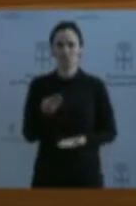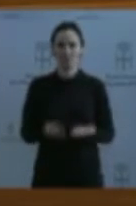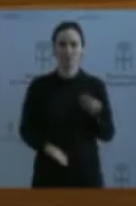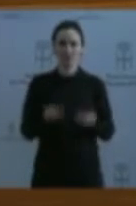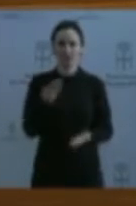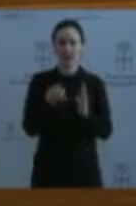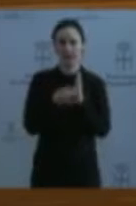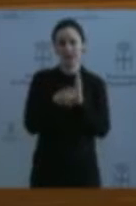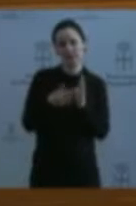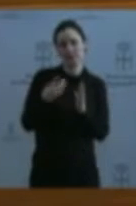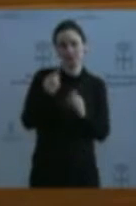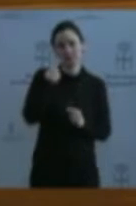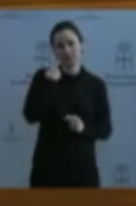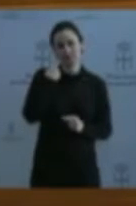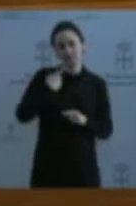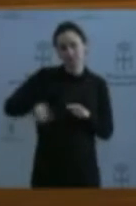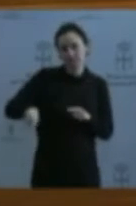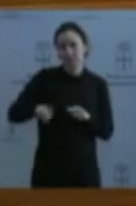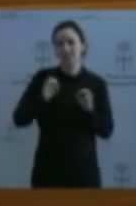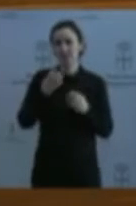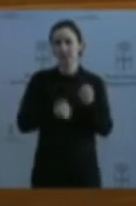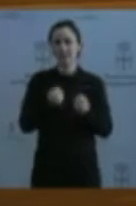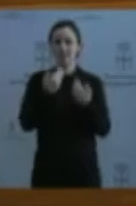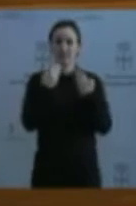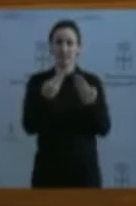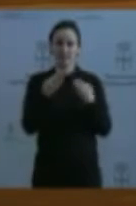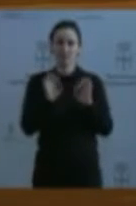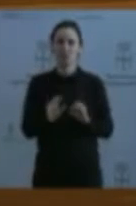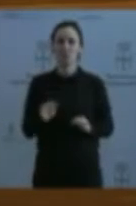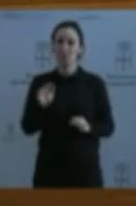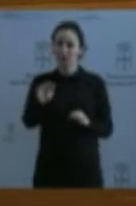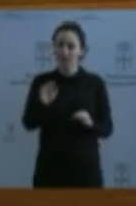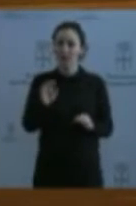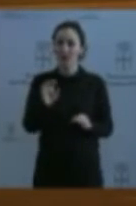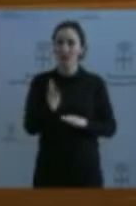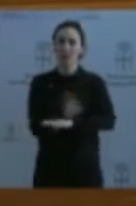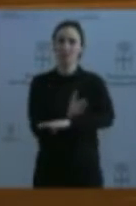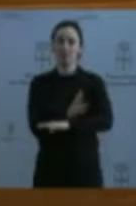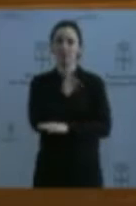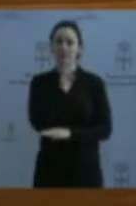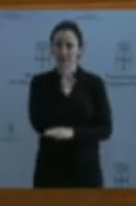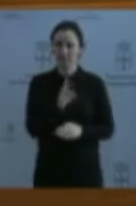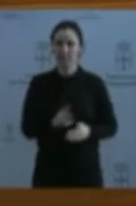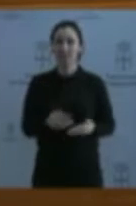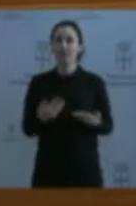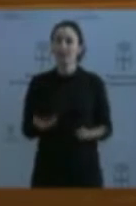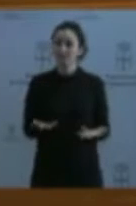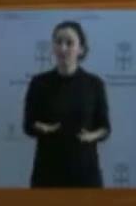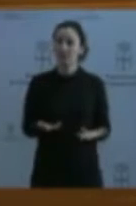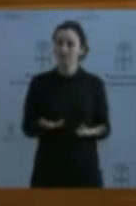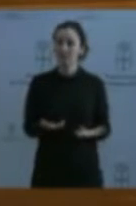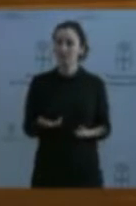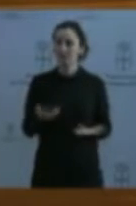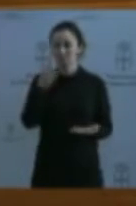leche gracias a los pastos de montaña, ¿no? A los pastos del Cantábrico. Y bueno, pues no nos parece que Oviedo tenga en su